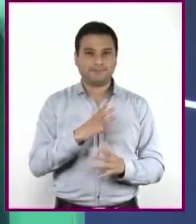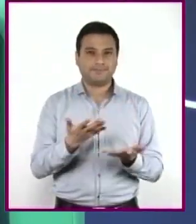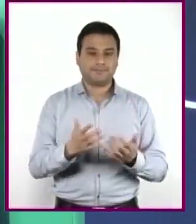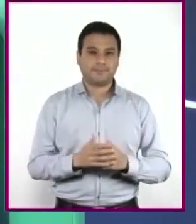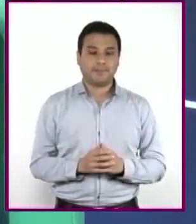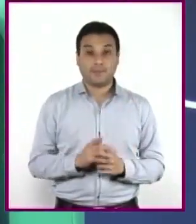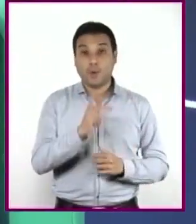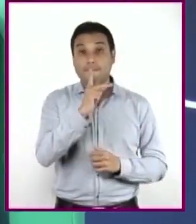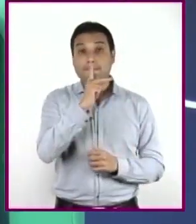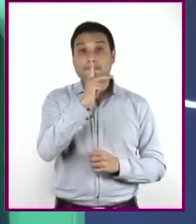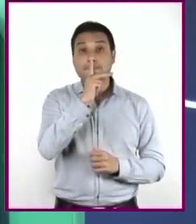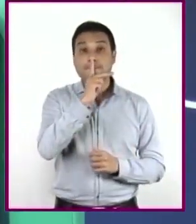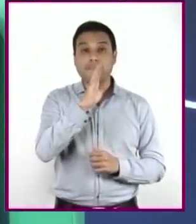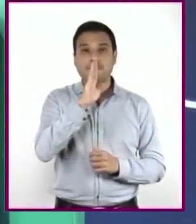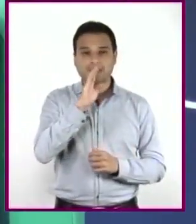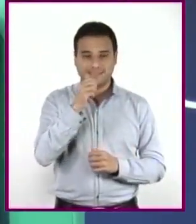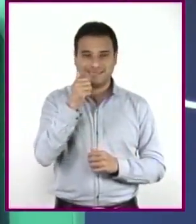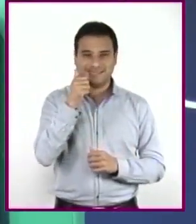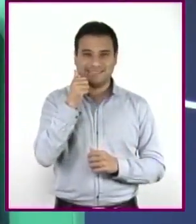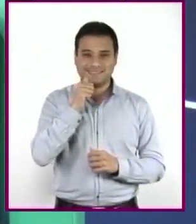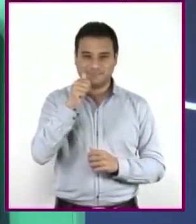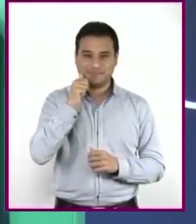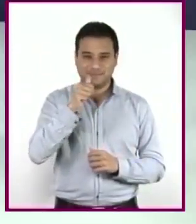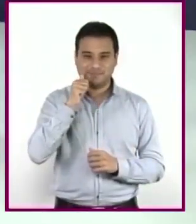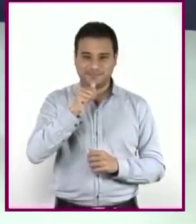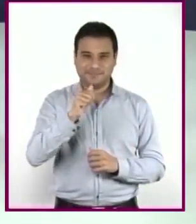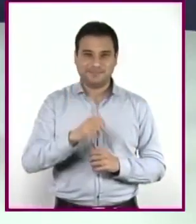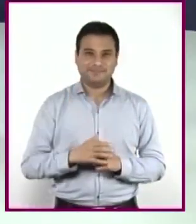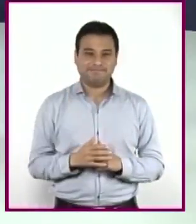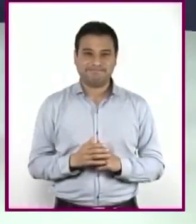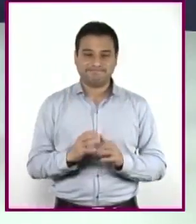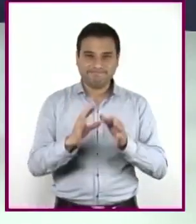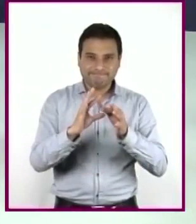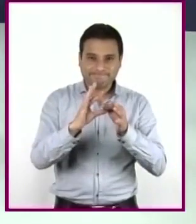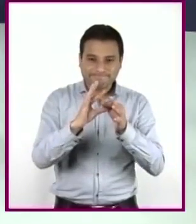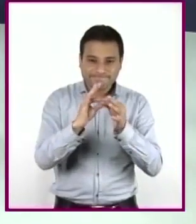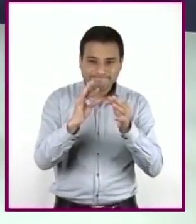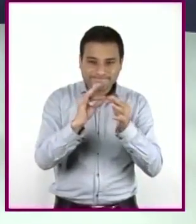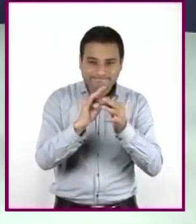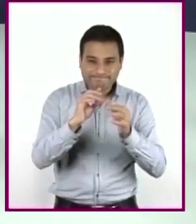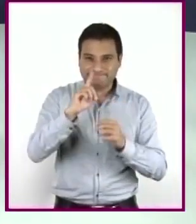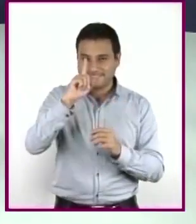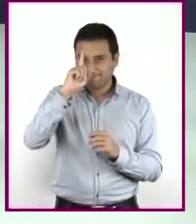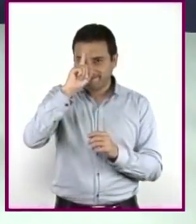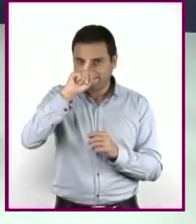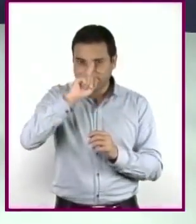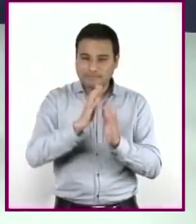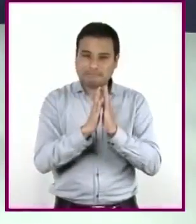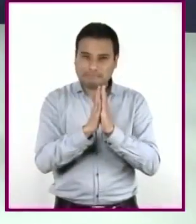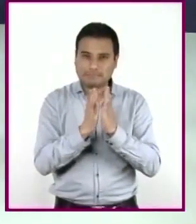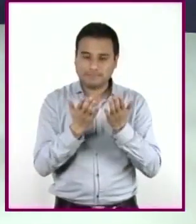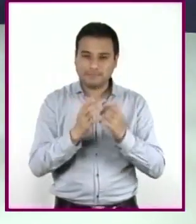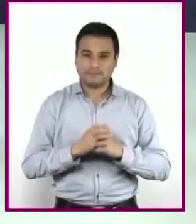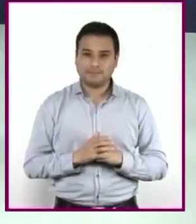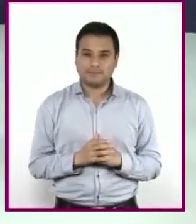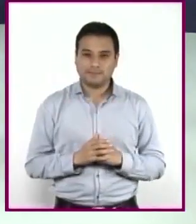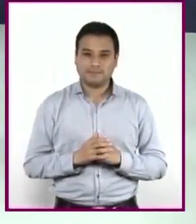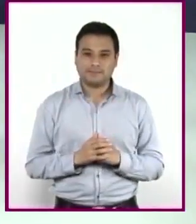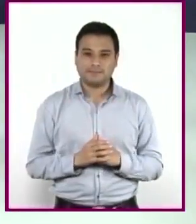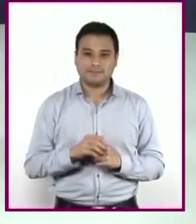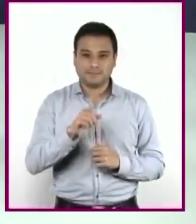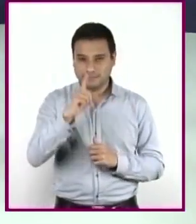pues mis papás siempre me dicen como que sepas que, o sea, diferenciar la